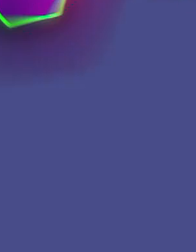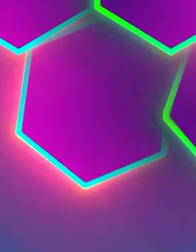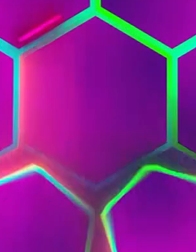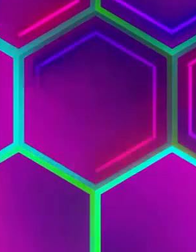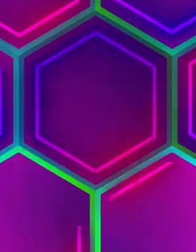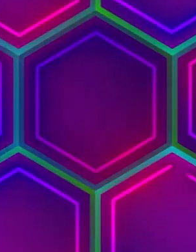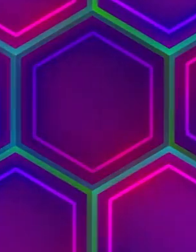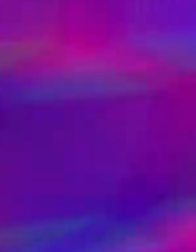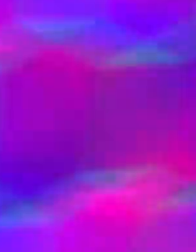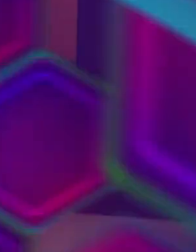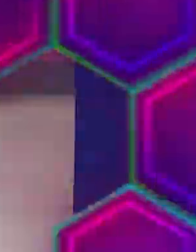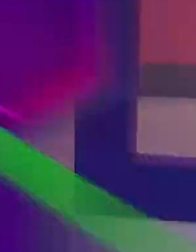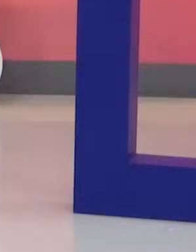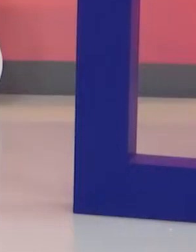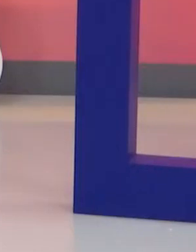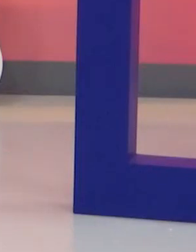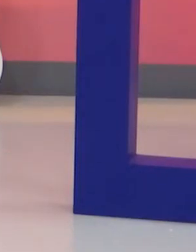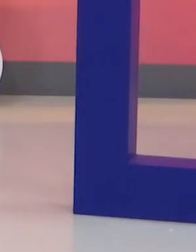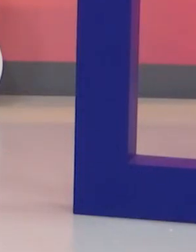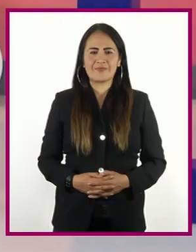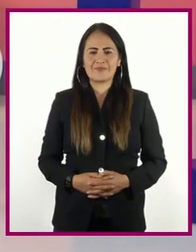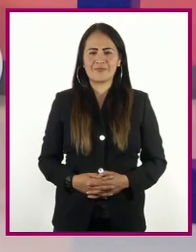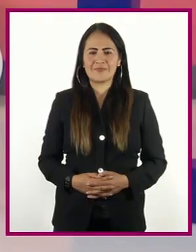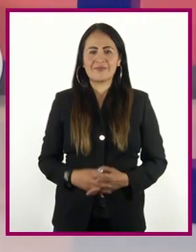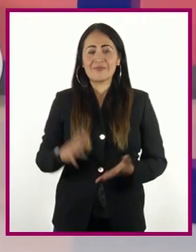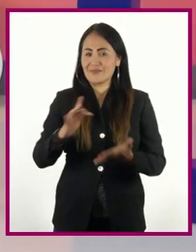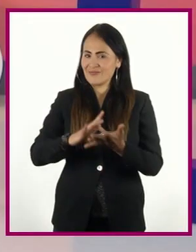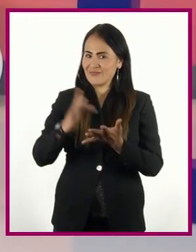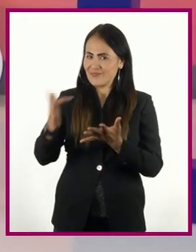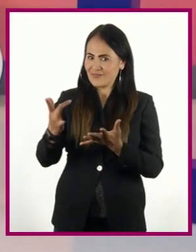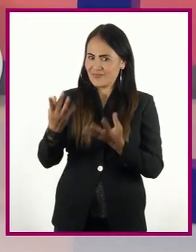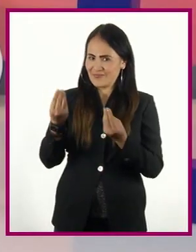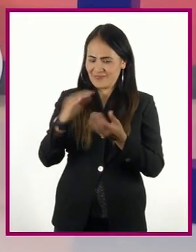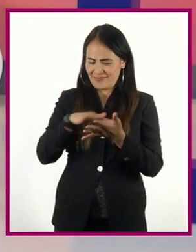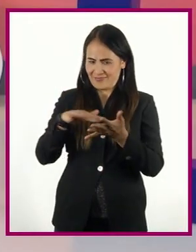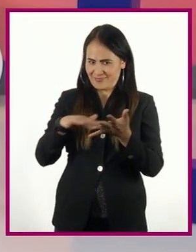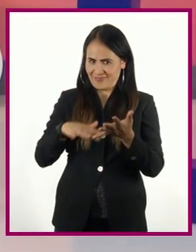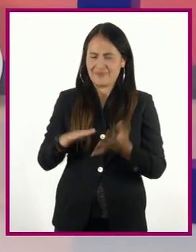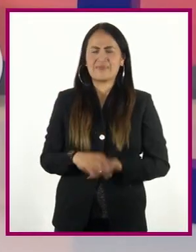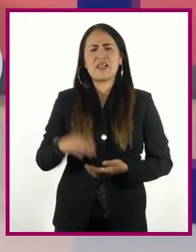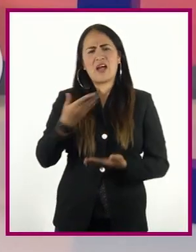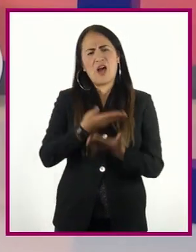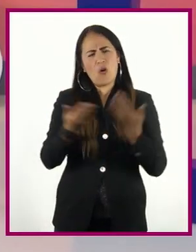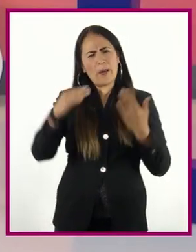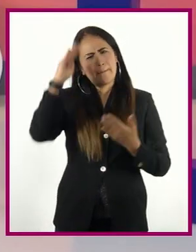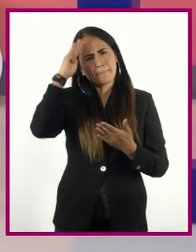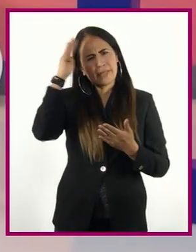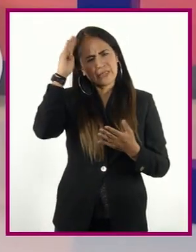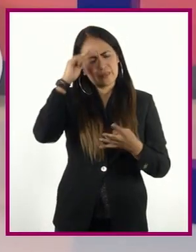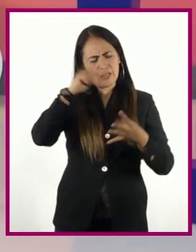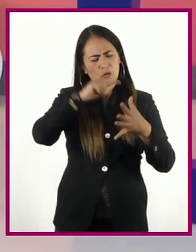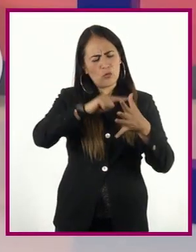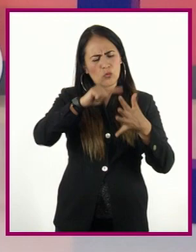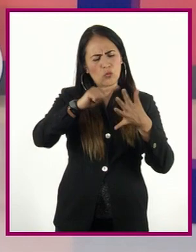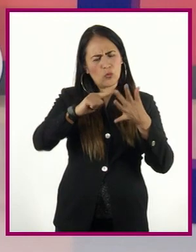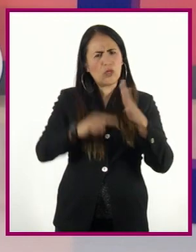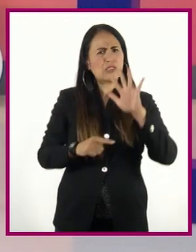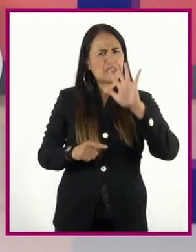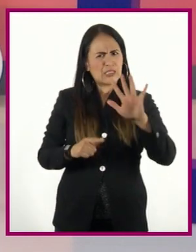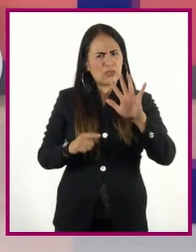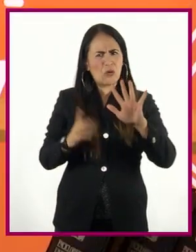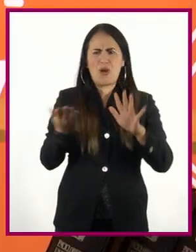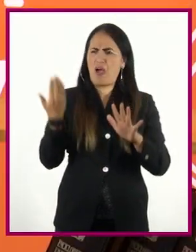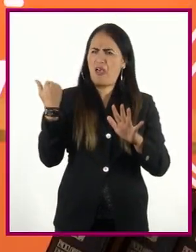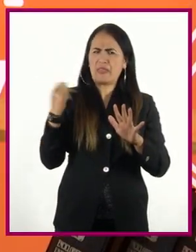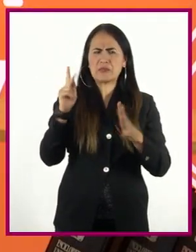comunidad. Muchas gracias, Enrique. Ahora reflexionemos. ¿Qué tienen en común los casos que nos acabas de